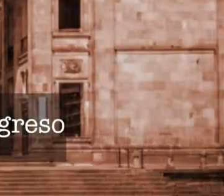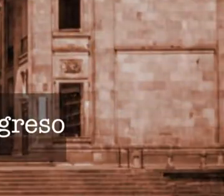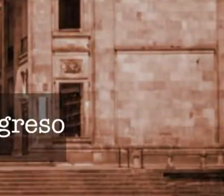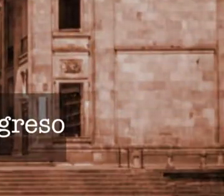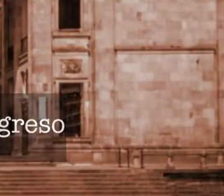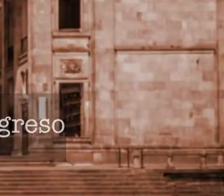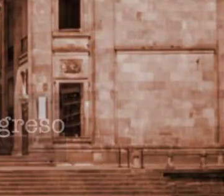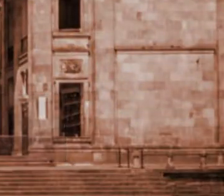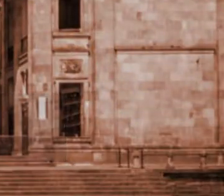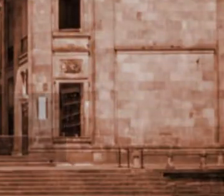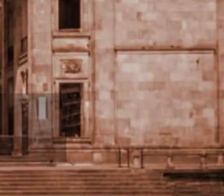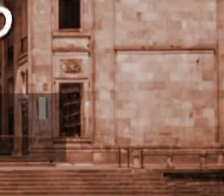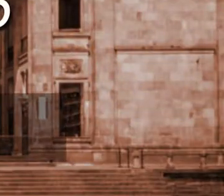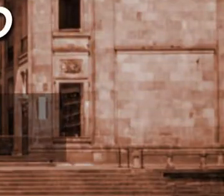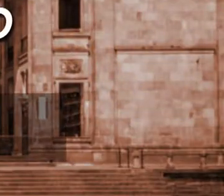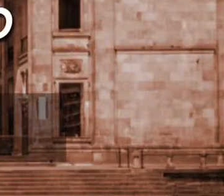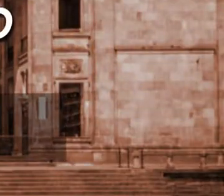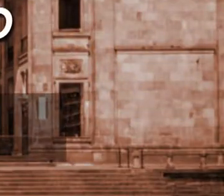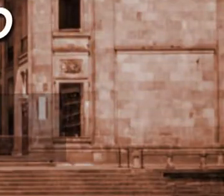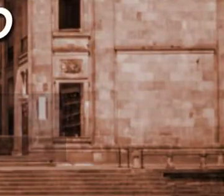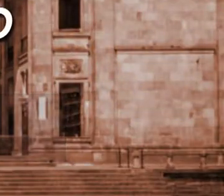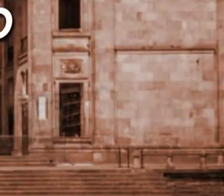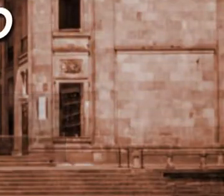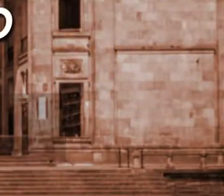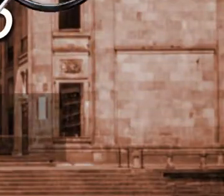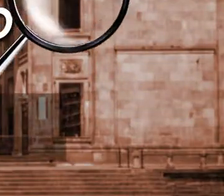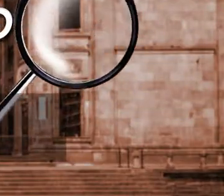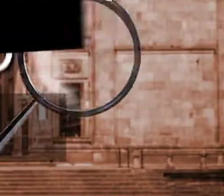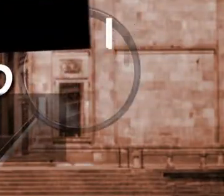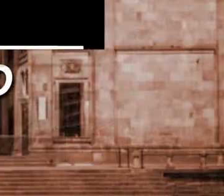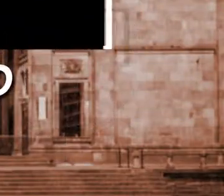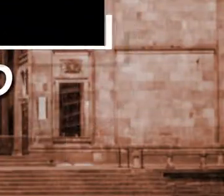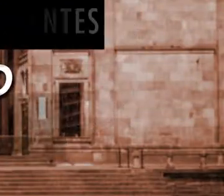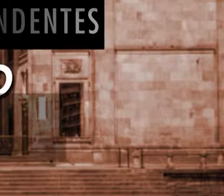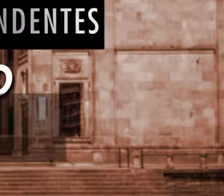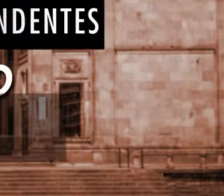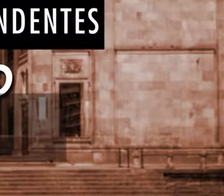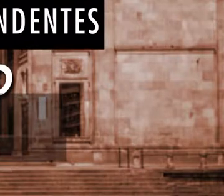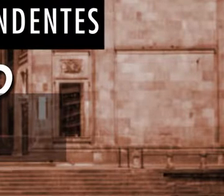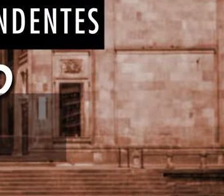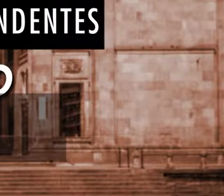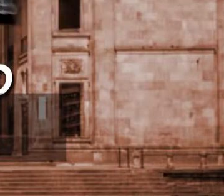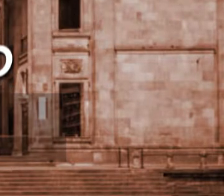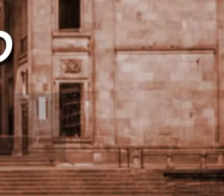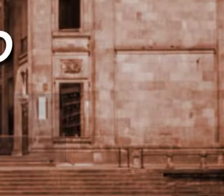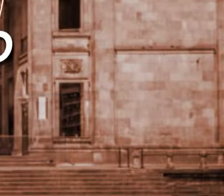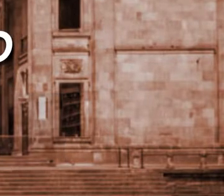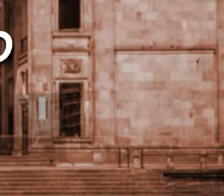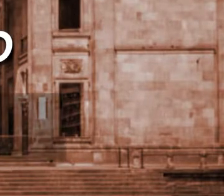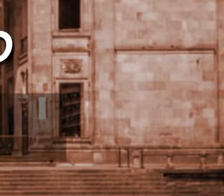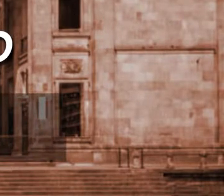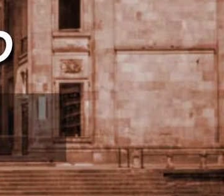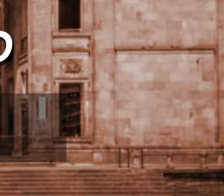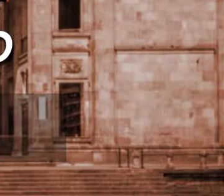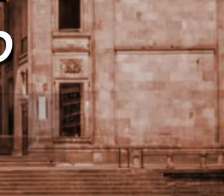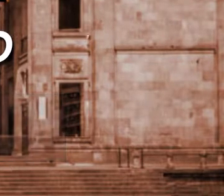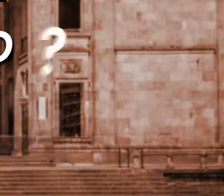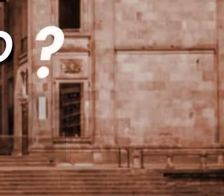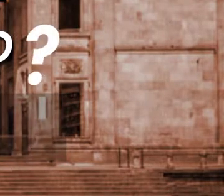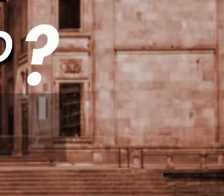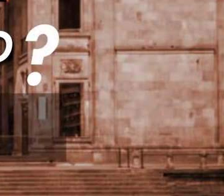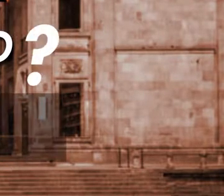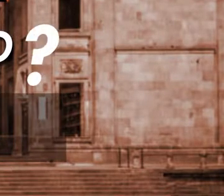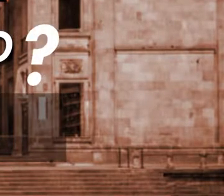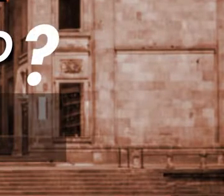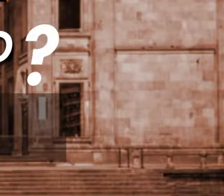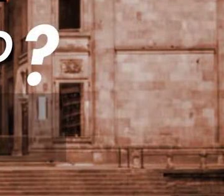¿Sabías que una de las funciones del Congreso de la República es la de ejercer control político sobre los ministros y superintendentes? ¿Pero qué es y para qué sirve